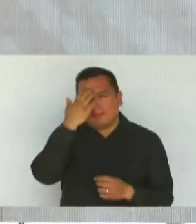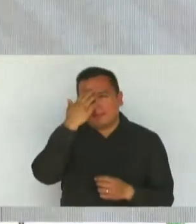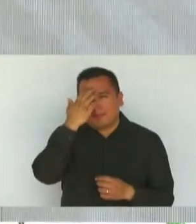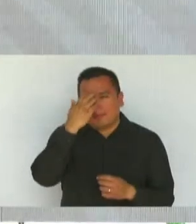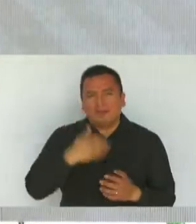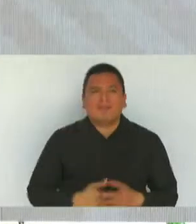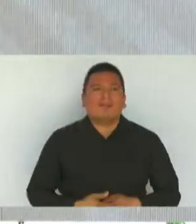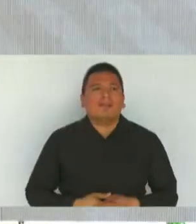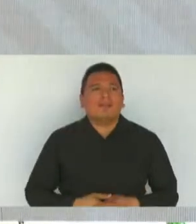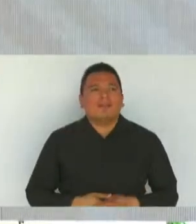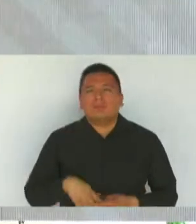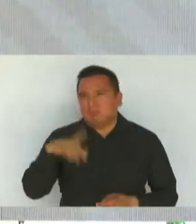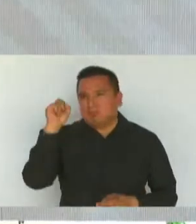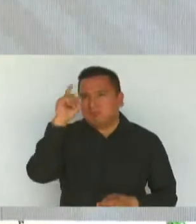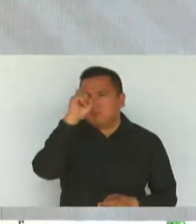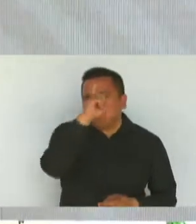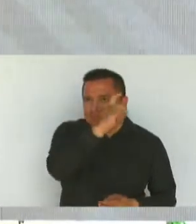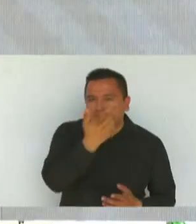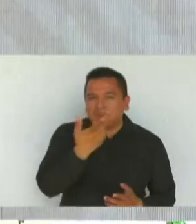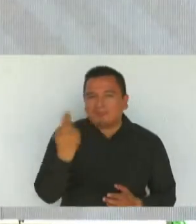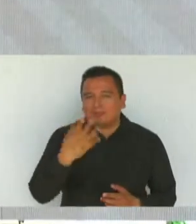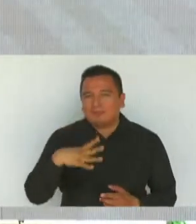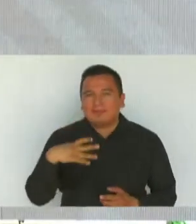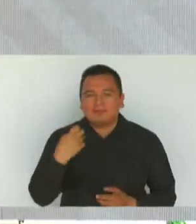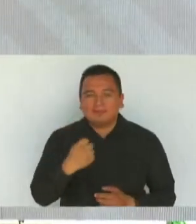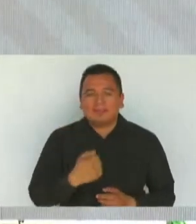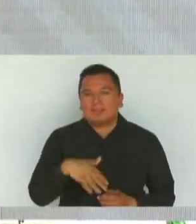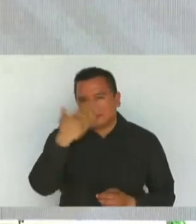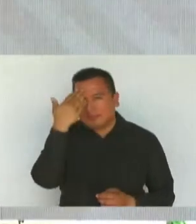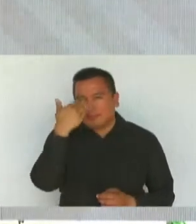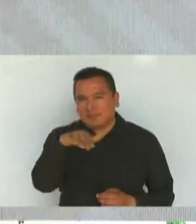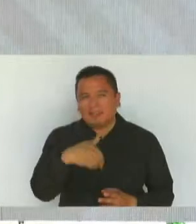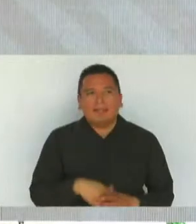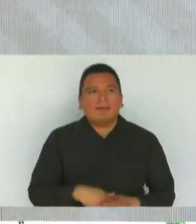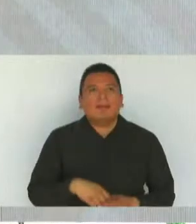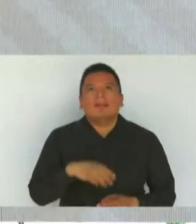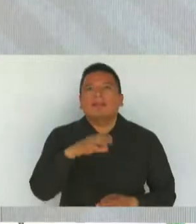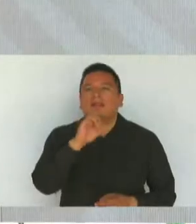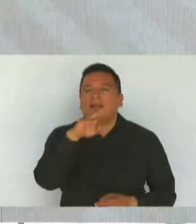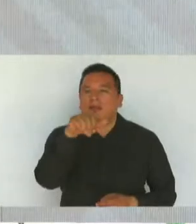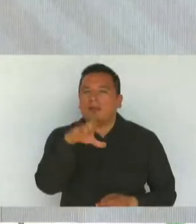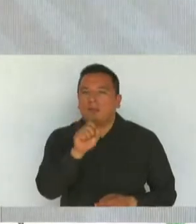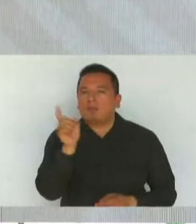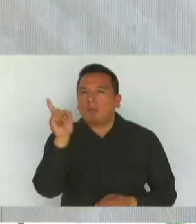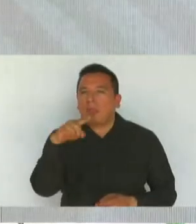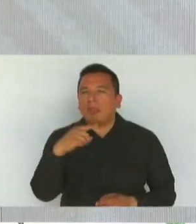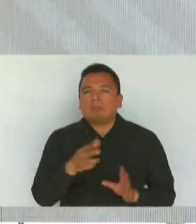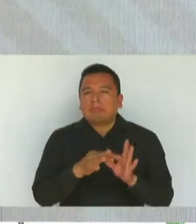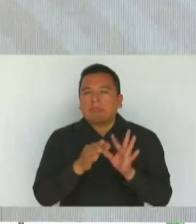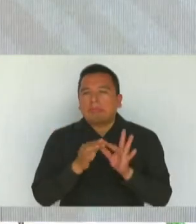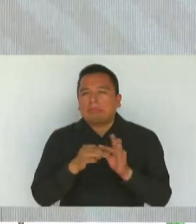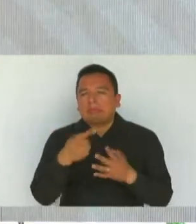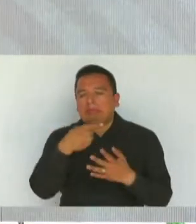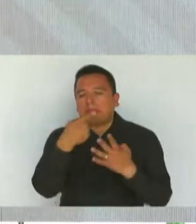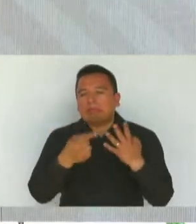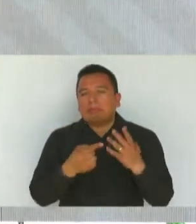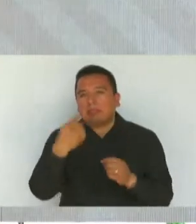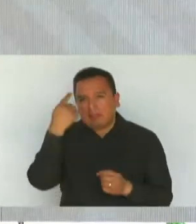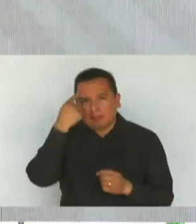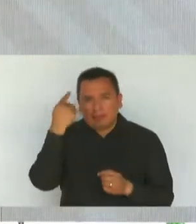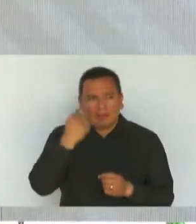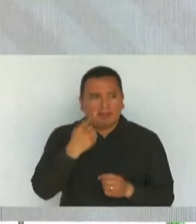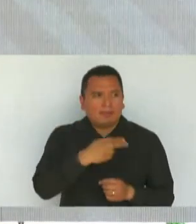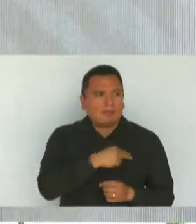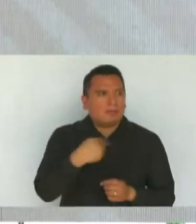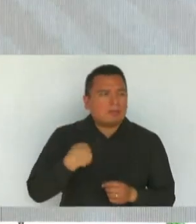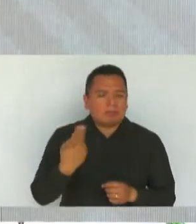tamaño del reto, todos conocemos de lo que habla la Organización Mundial de la Salud sobre el